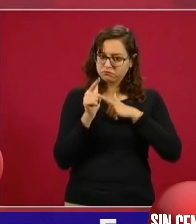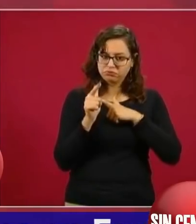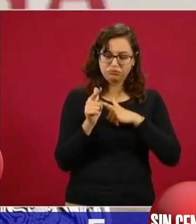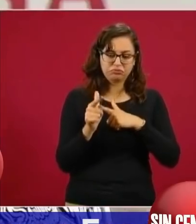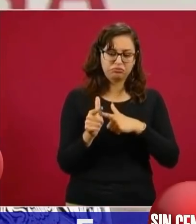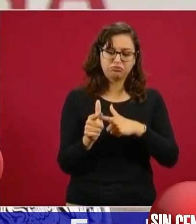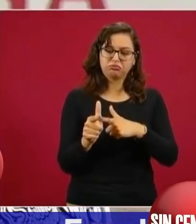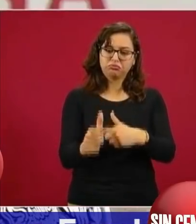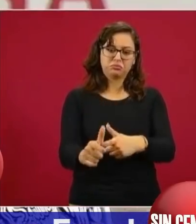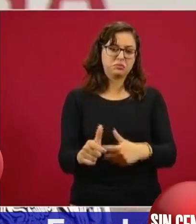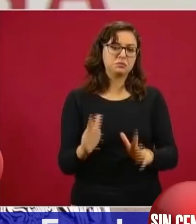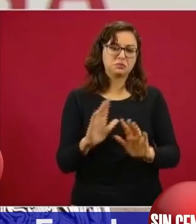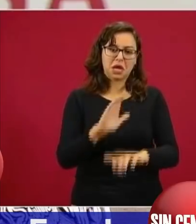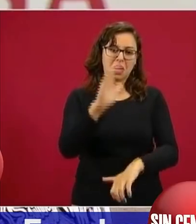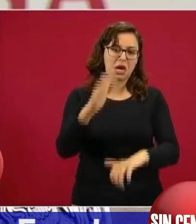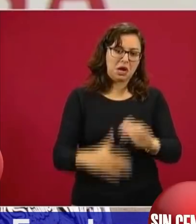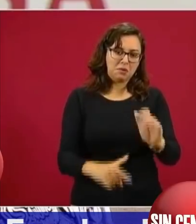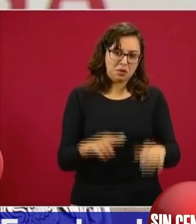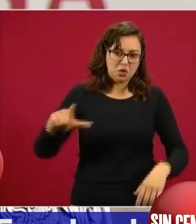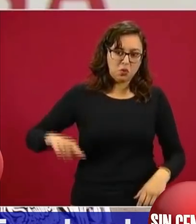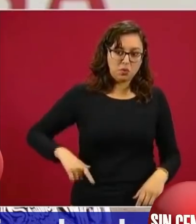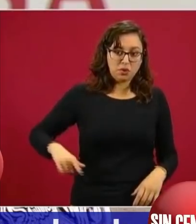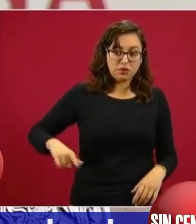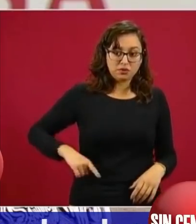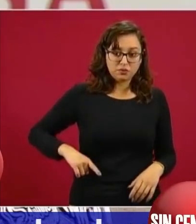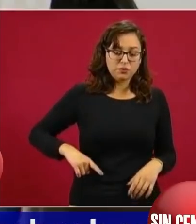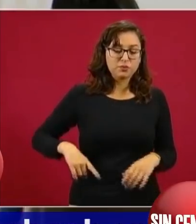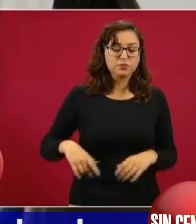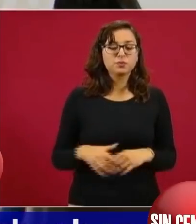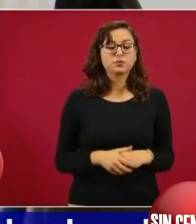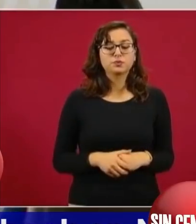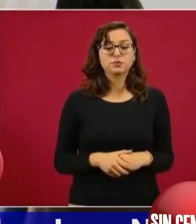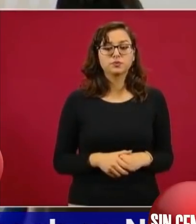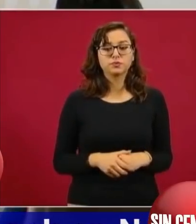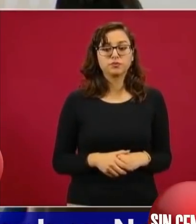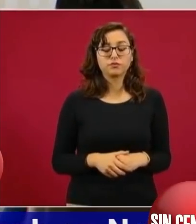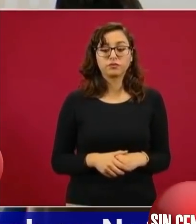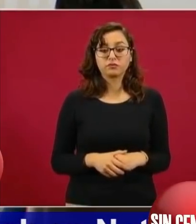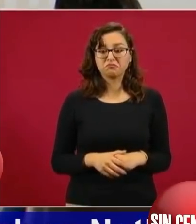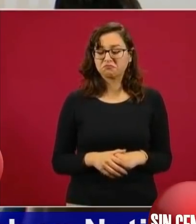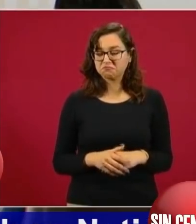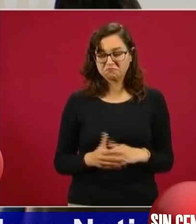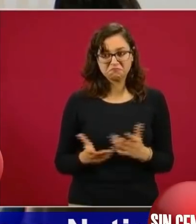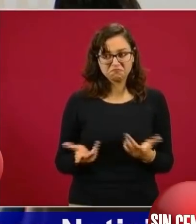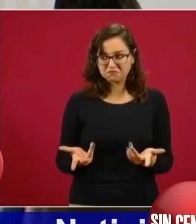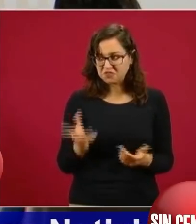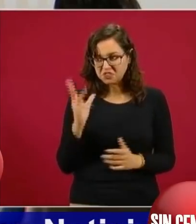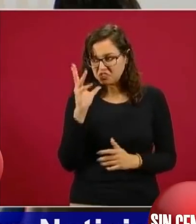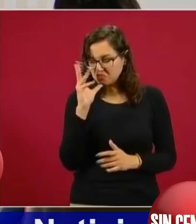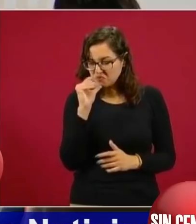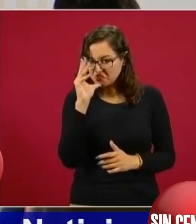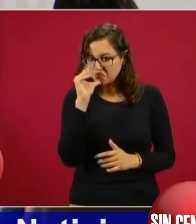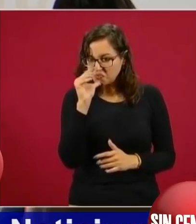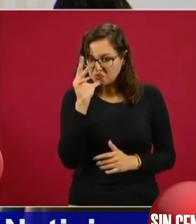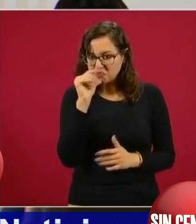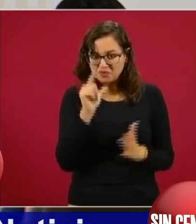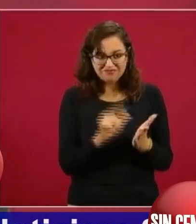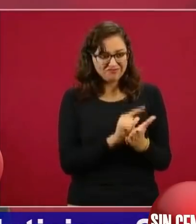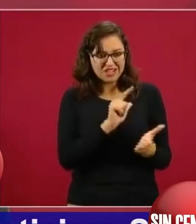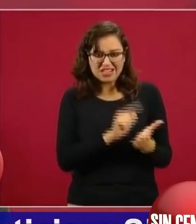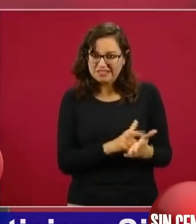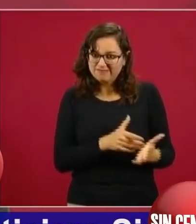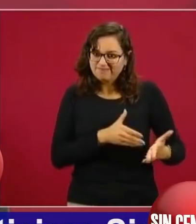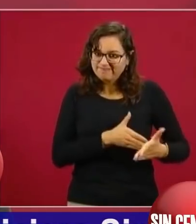terminamos el sexenio así. Si vemos que no es posible,